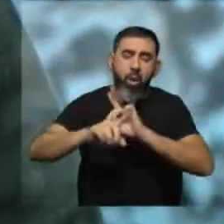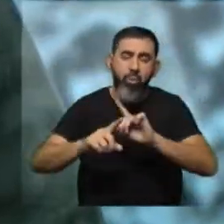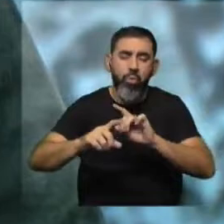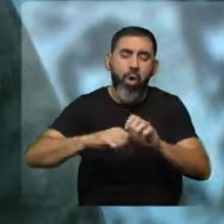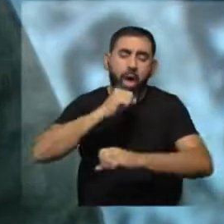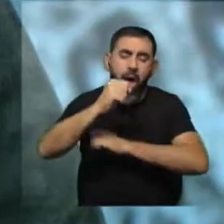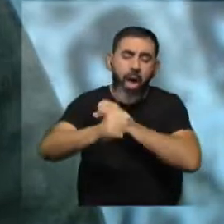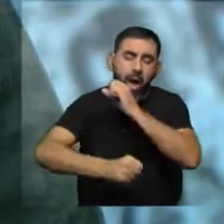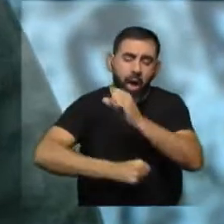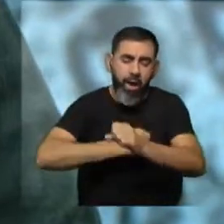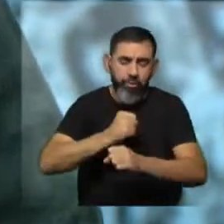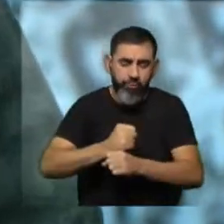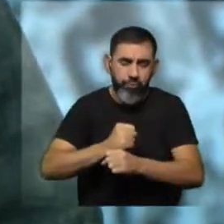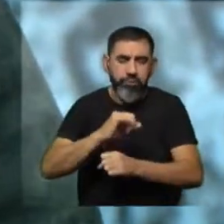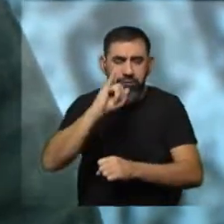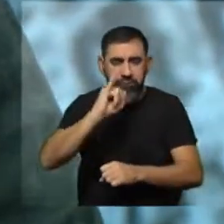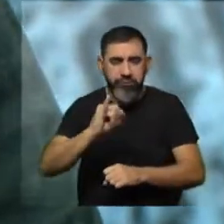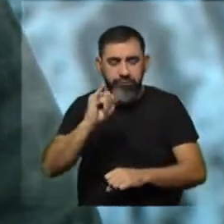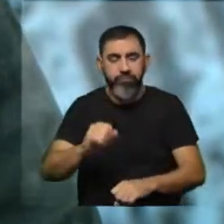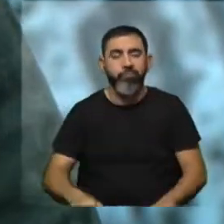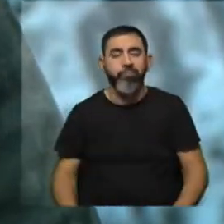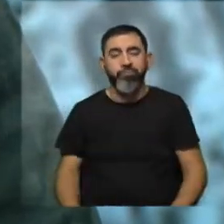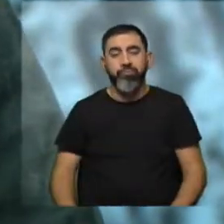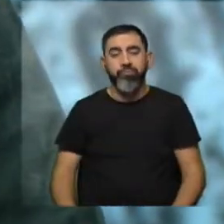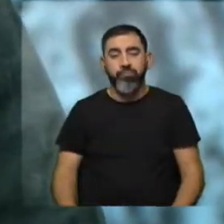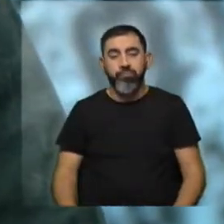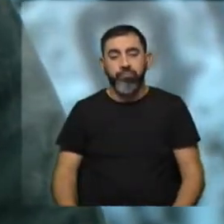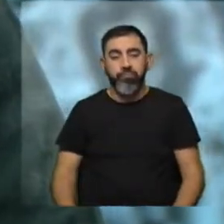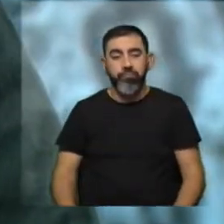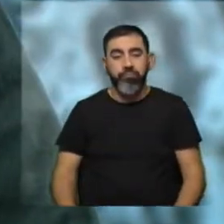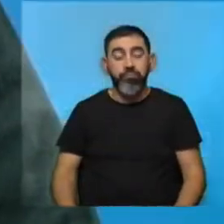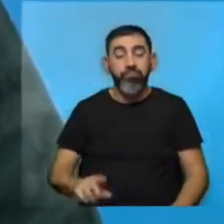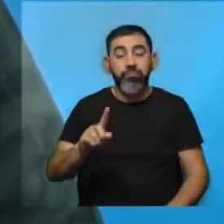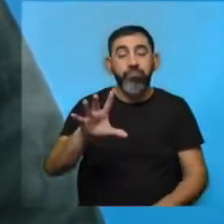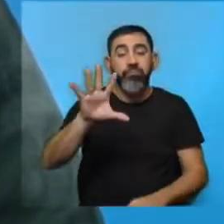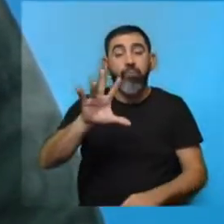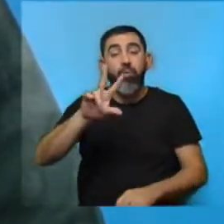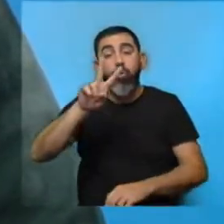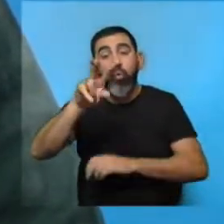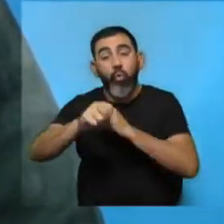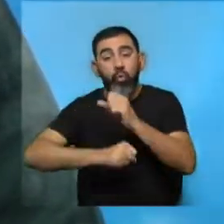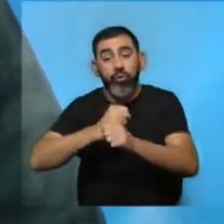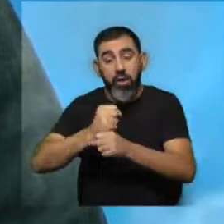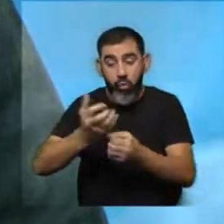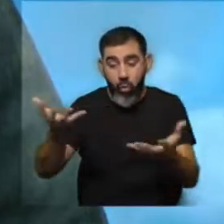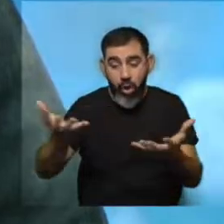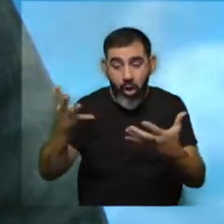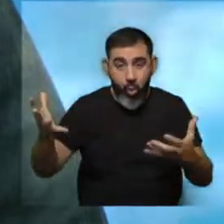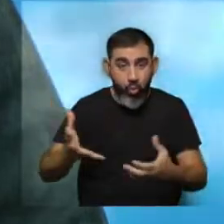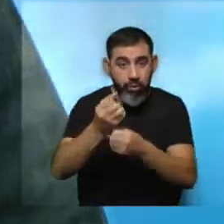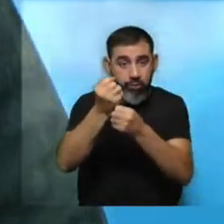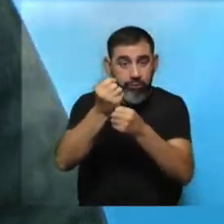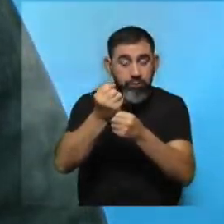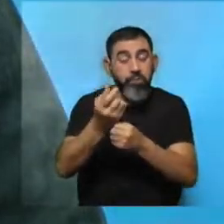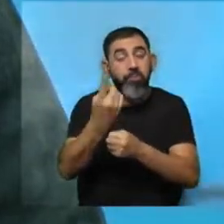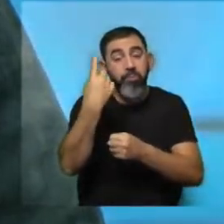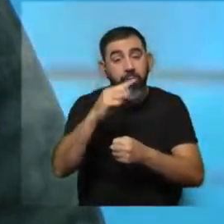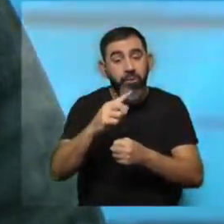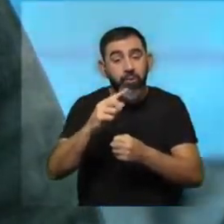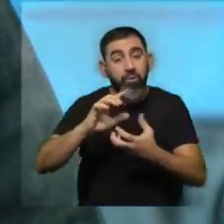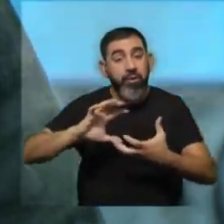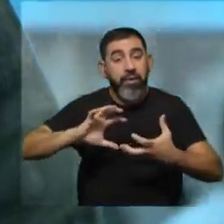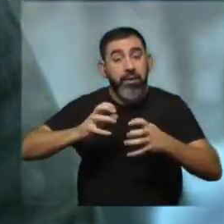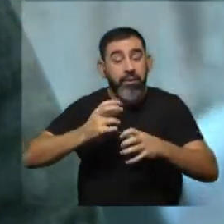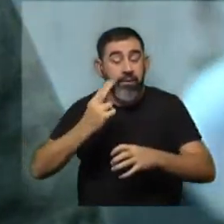muchos años en la historia del abastecimiento de Montevideo, que tiene 152 años, cumple ahora. Pero como